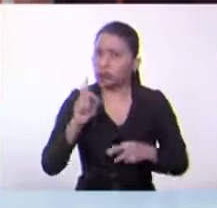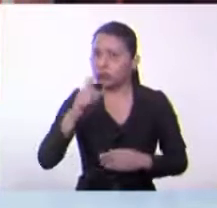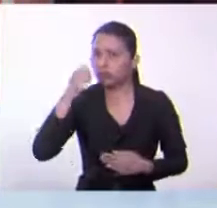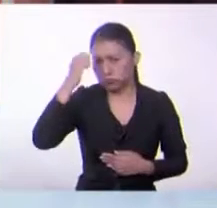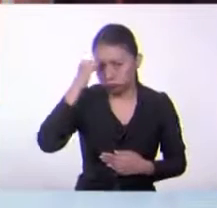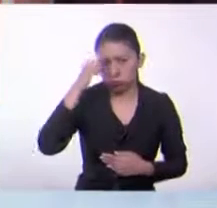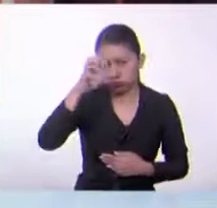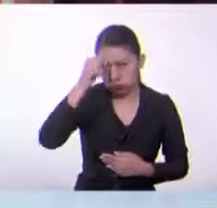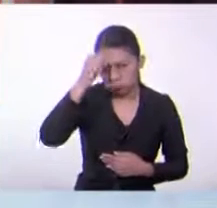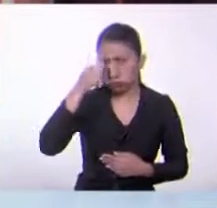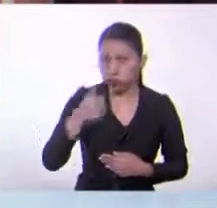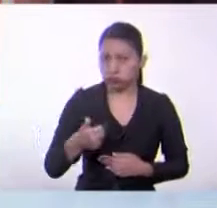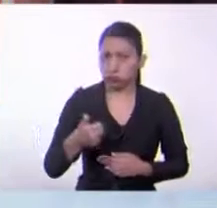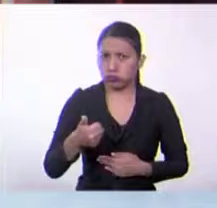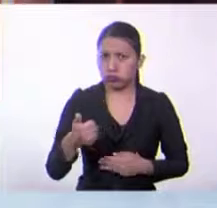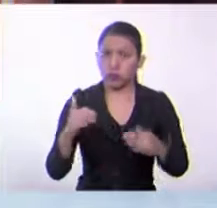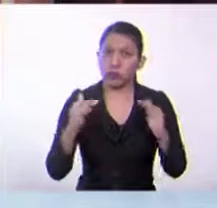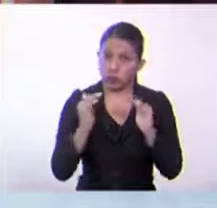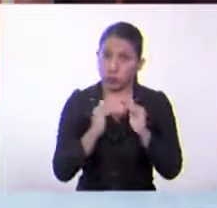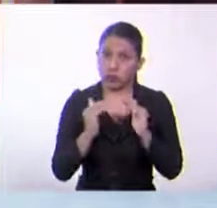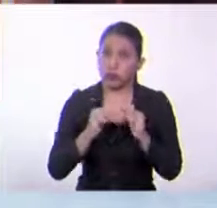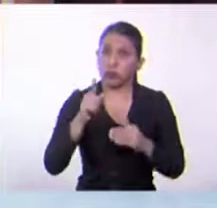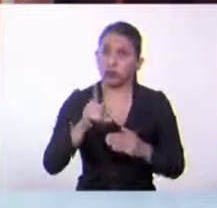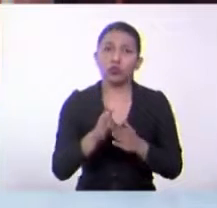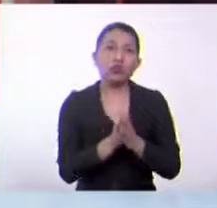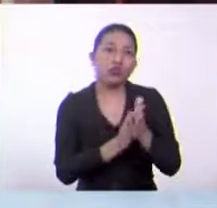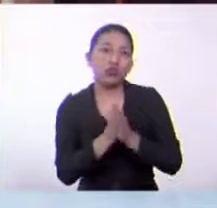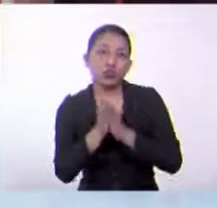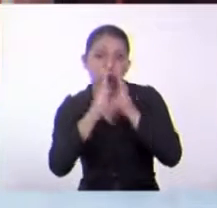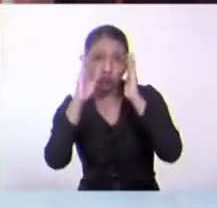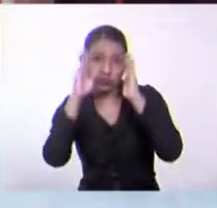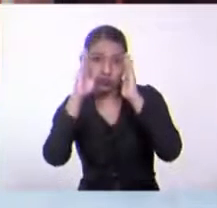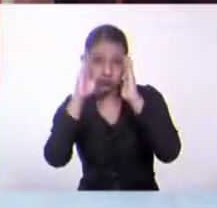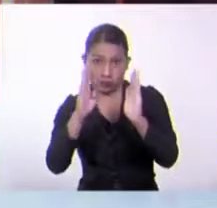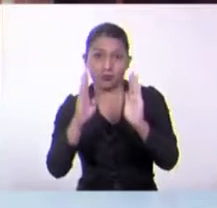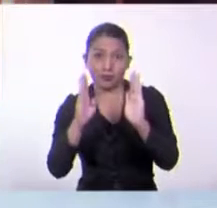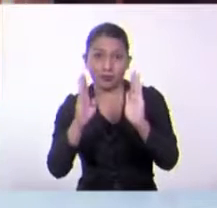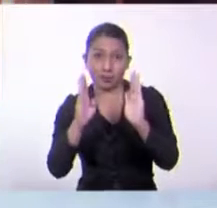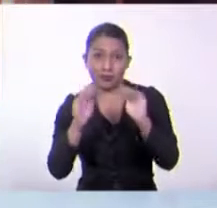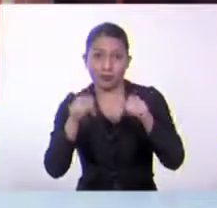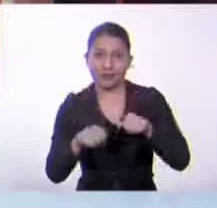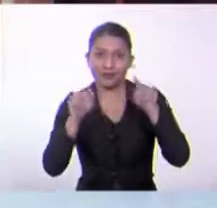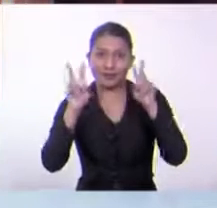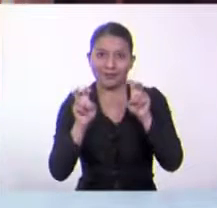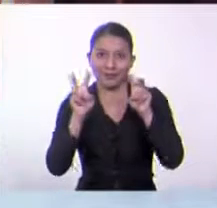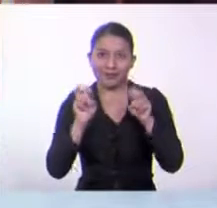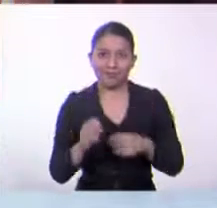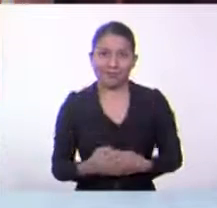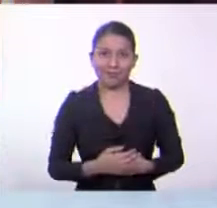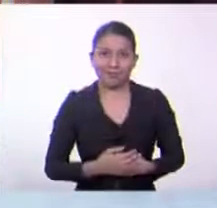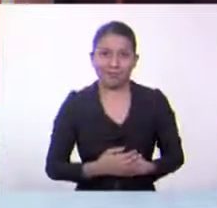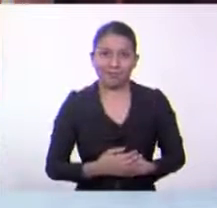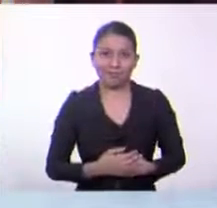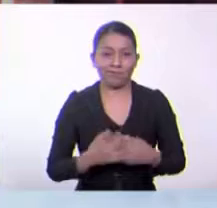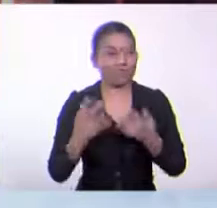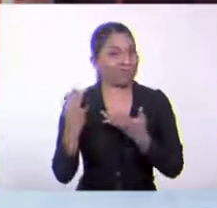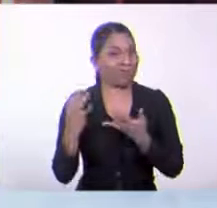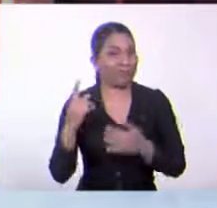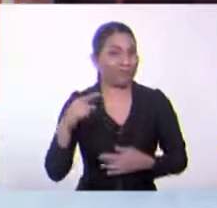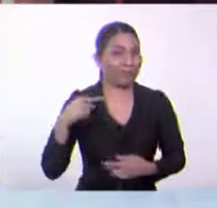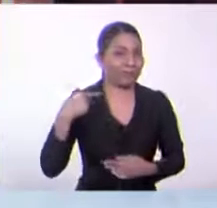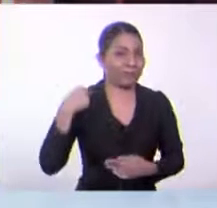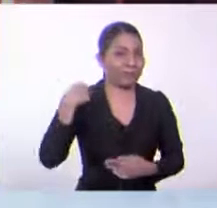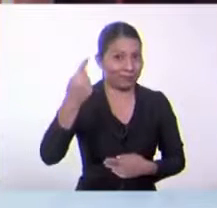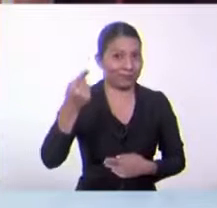aprendido muchísimo y también te hayas entretenido muchísimo con este tema. Te espero también en la